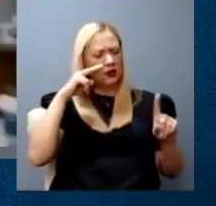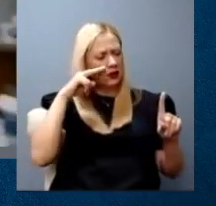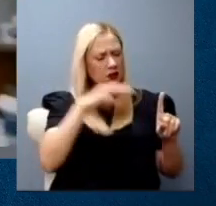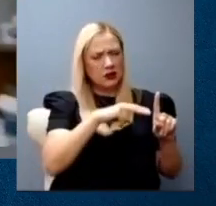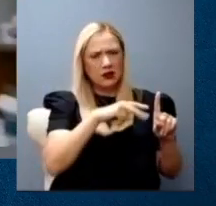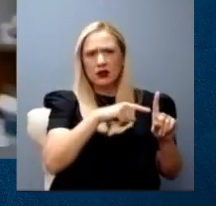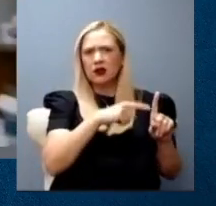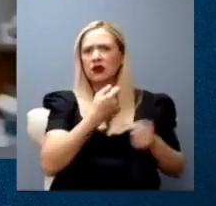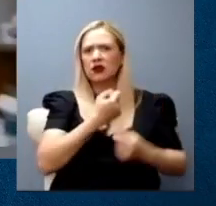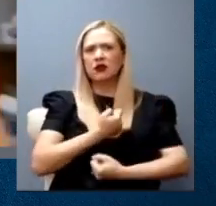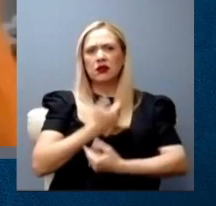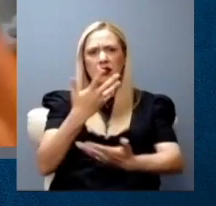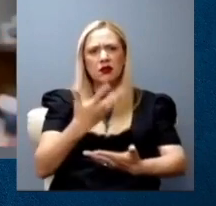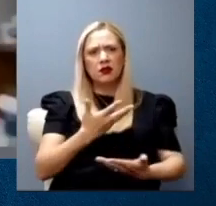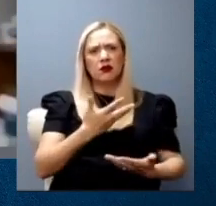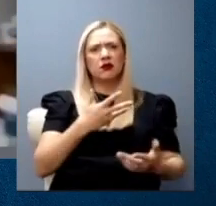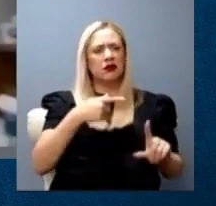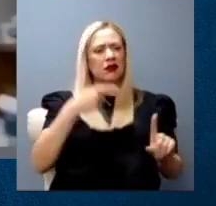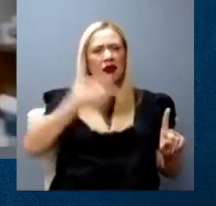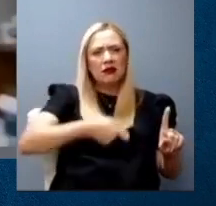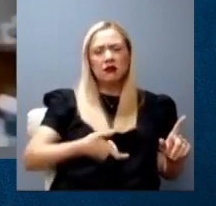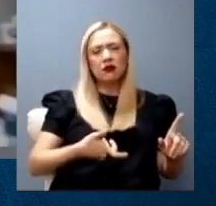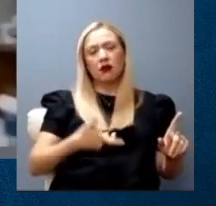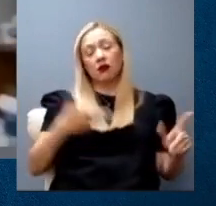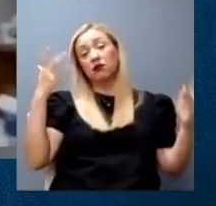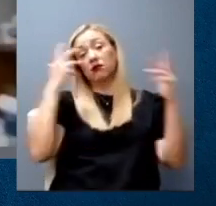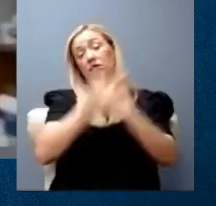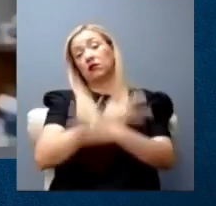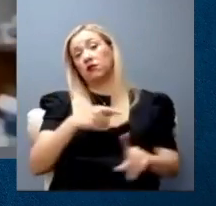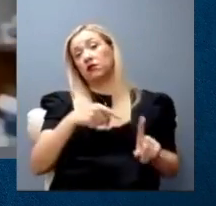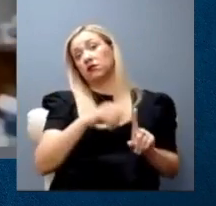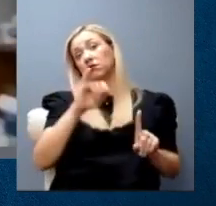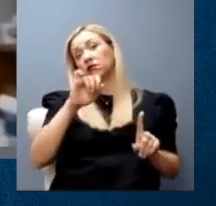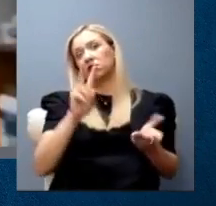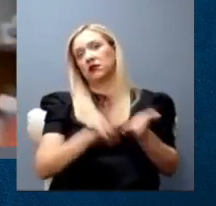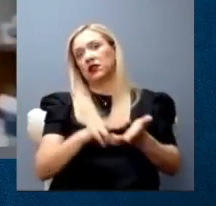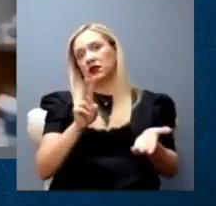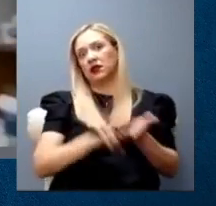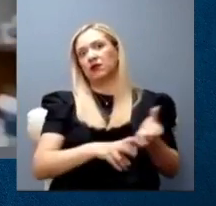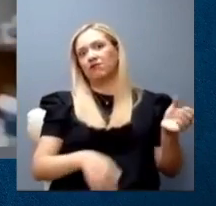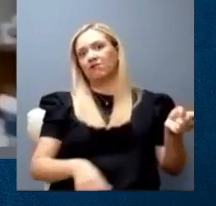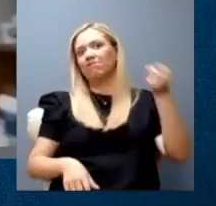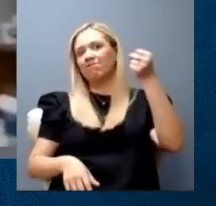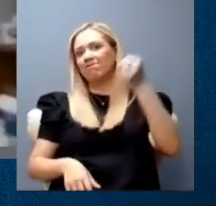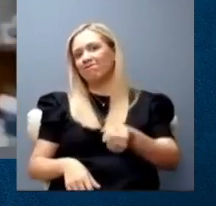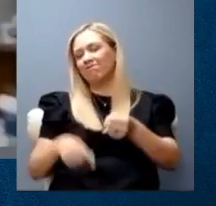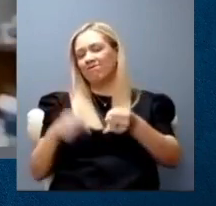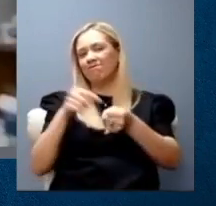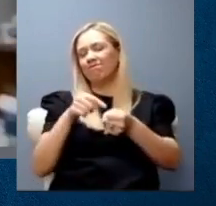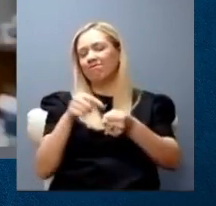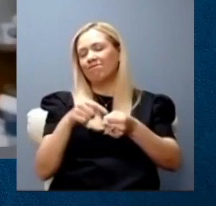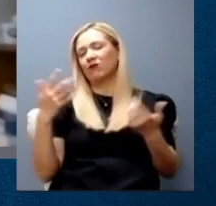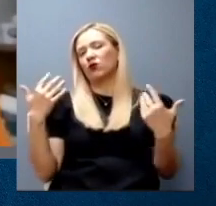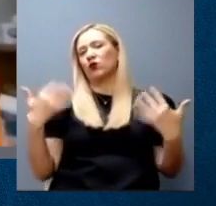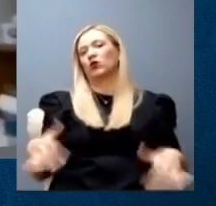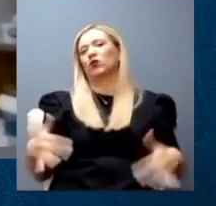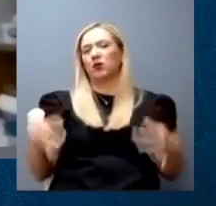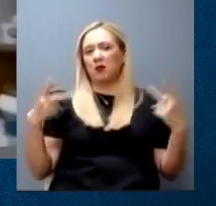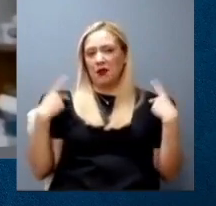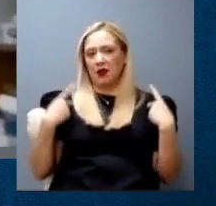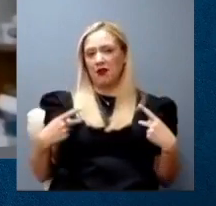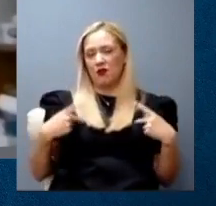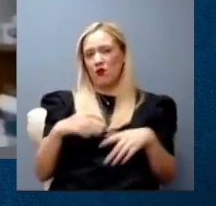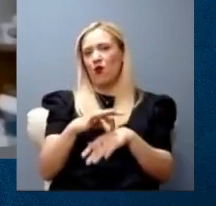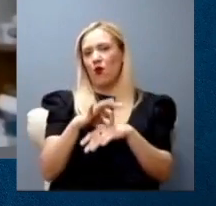internacional, y lo va a reconocer como un sujeto de derecho internacional. Por supuesto que a mediados del